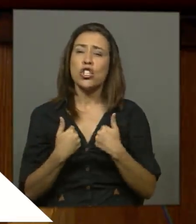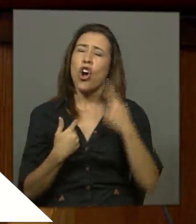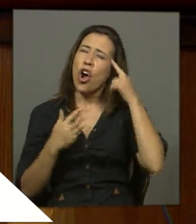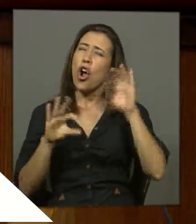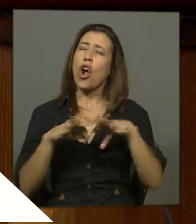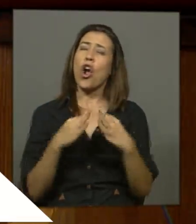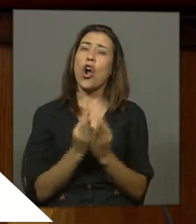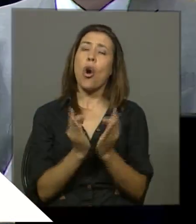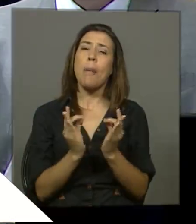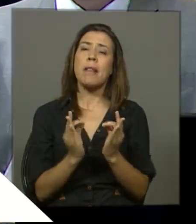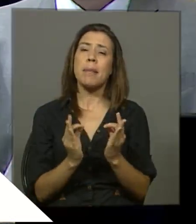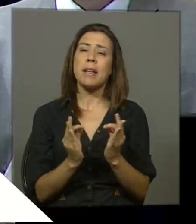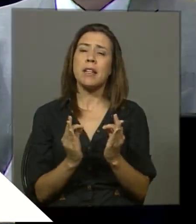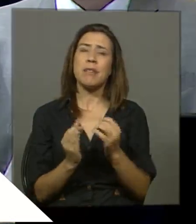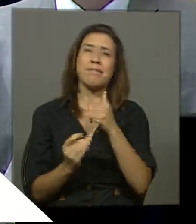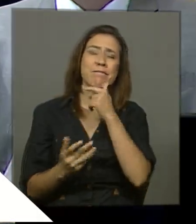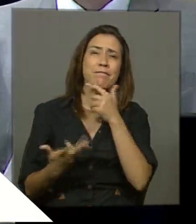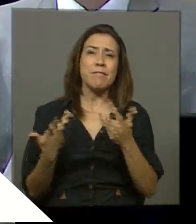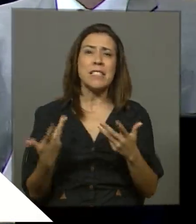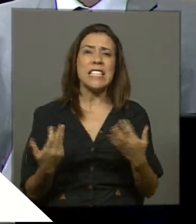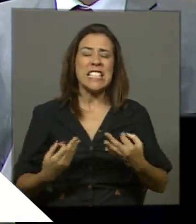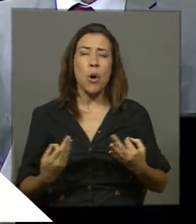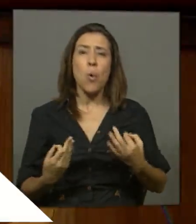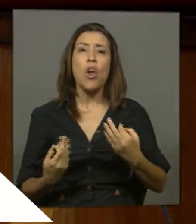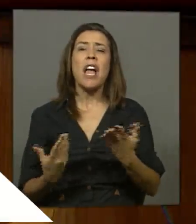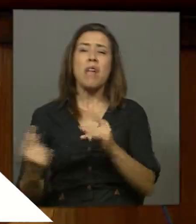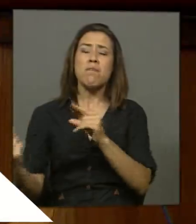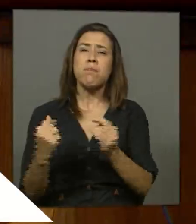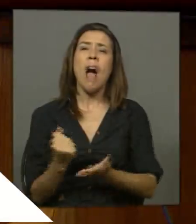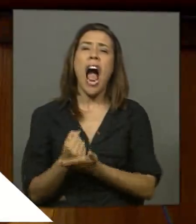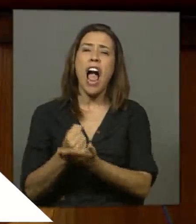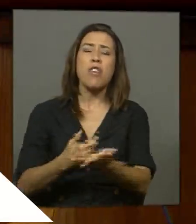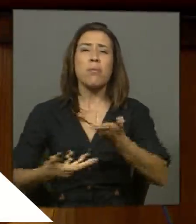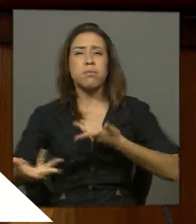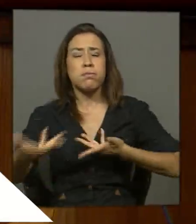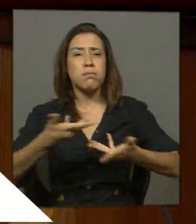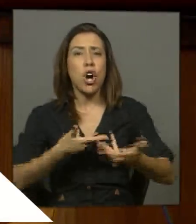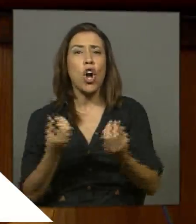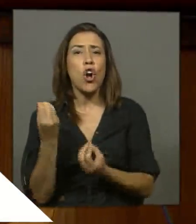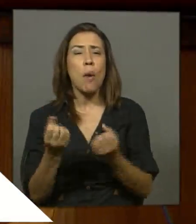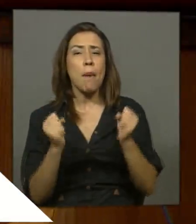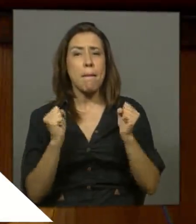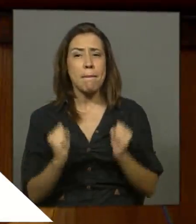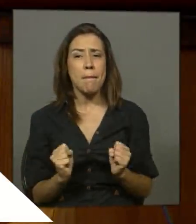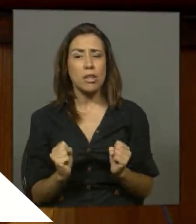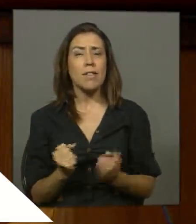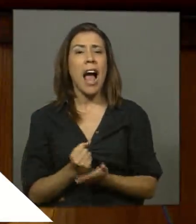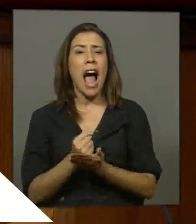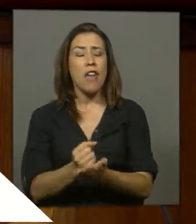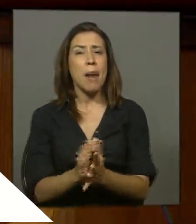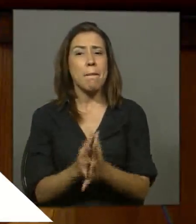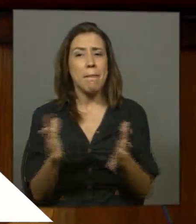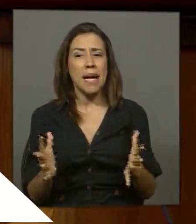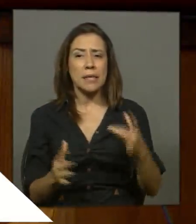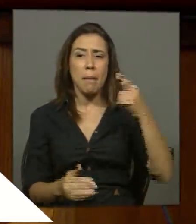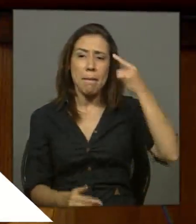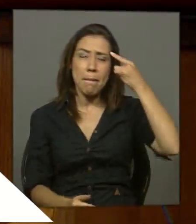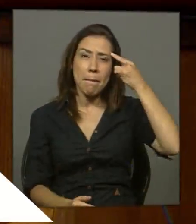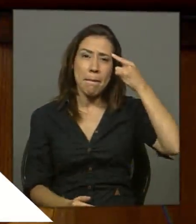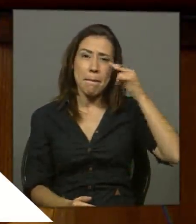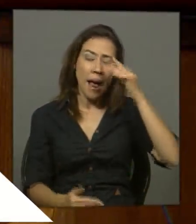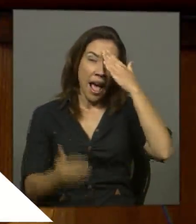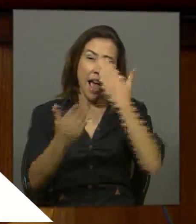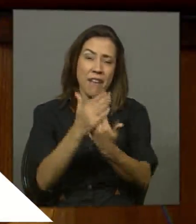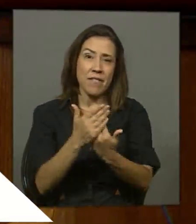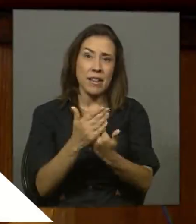completamente seguro que íbamos a tener un diálogo constructivo de cómo es posible ayudar más para